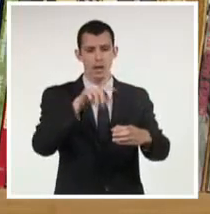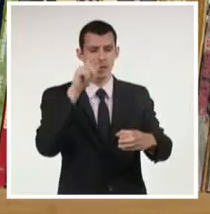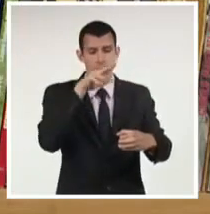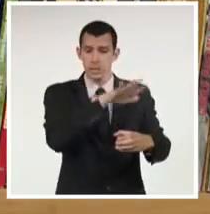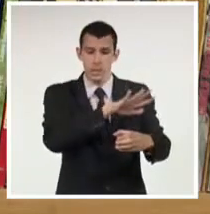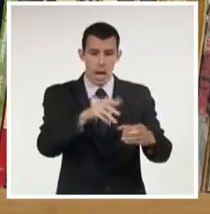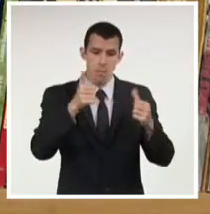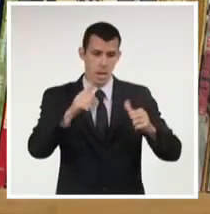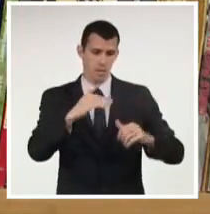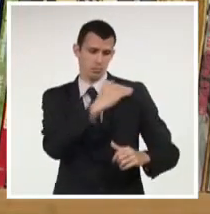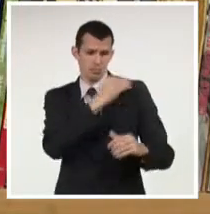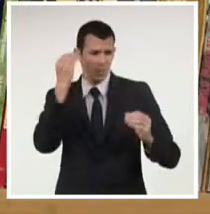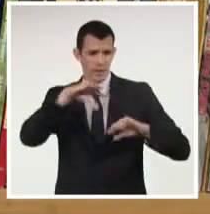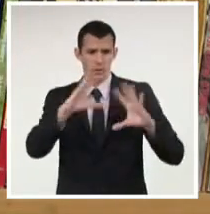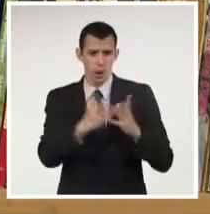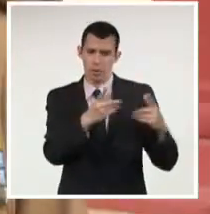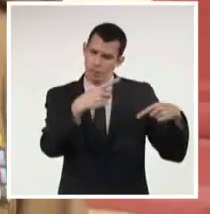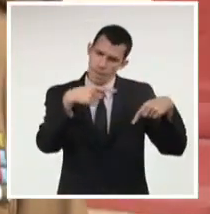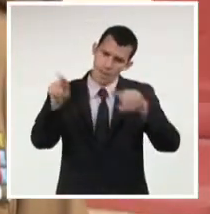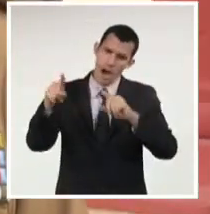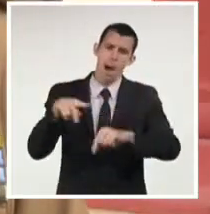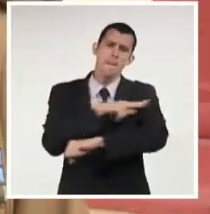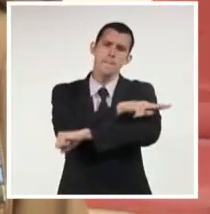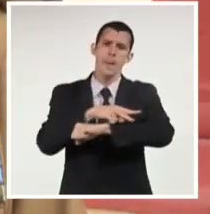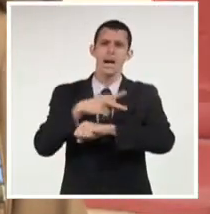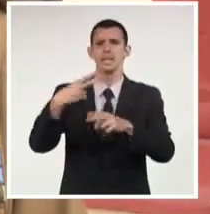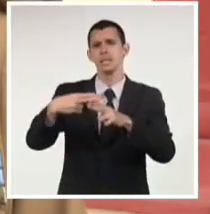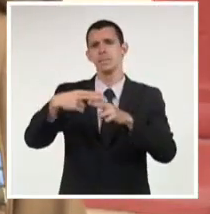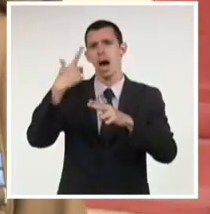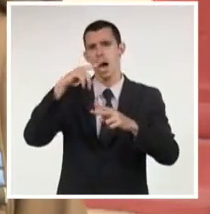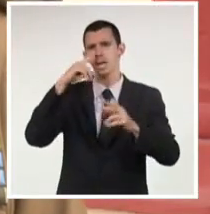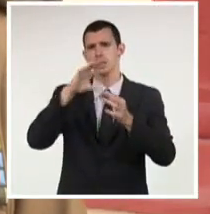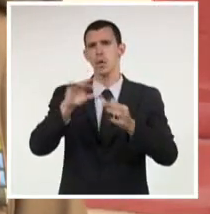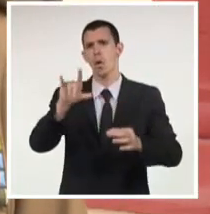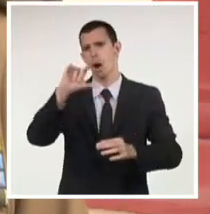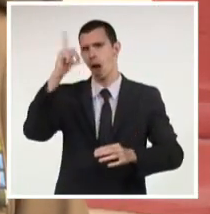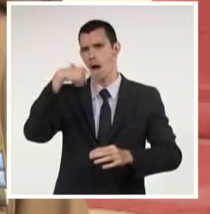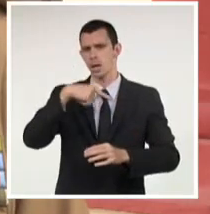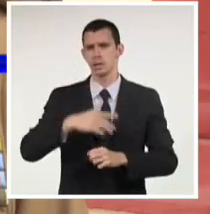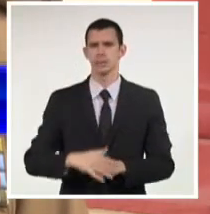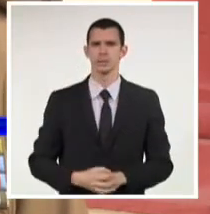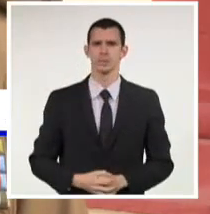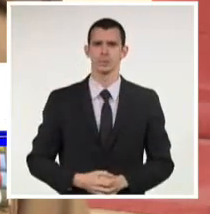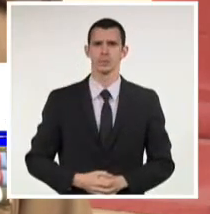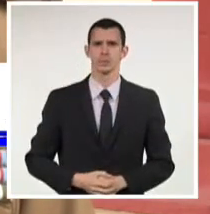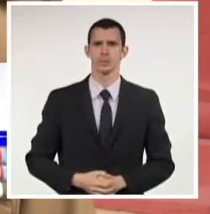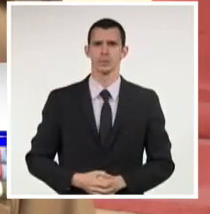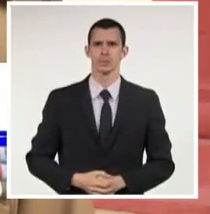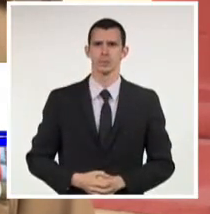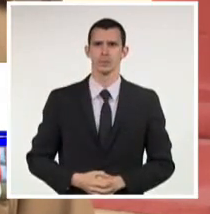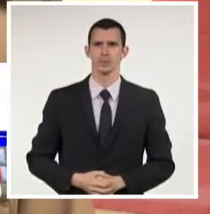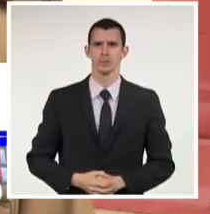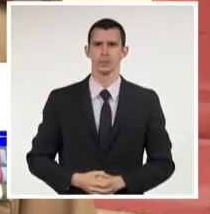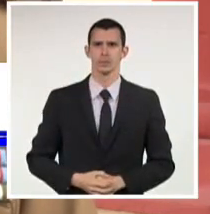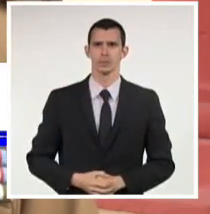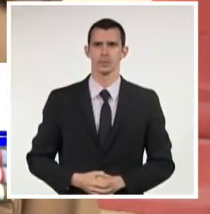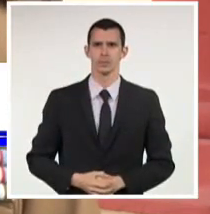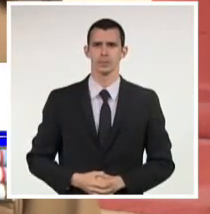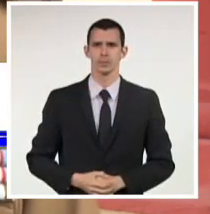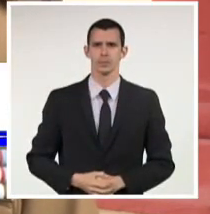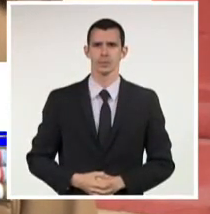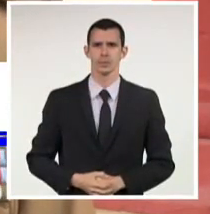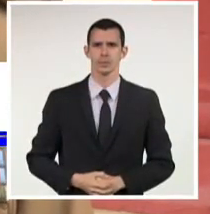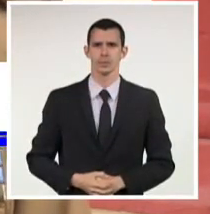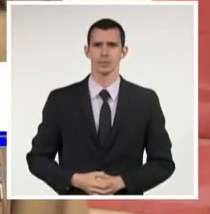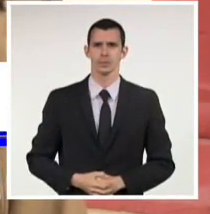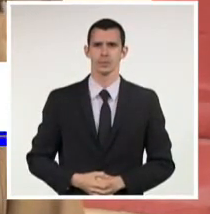cumplir misiones en la República Popular de Angola. Desde el año 81 al año 83 estuve como